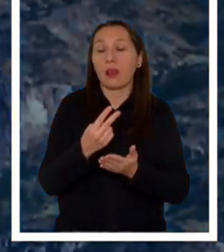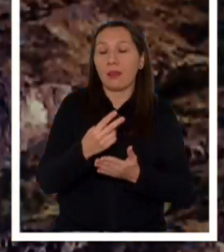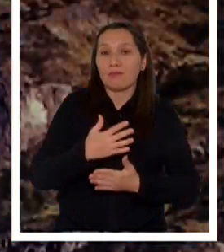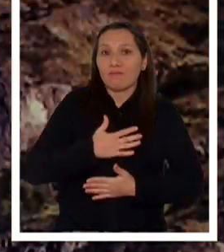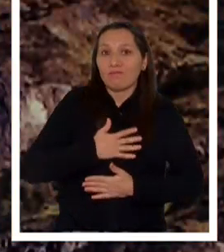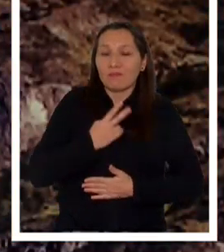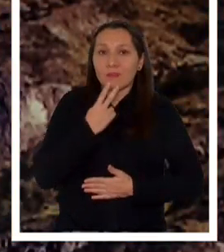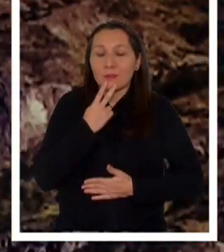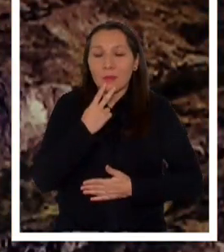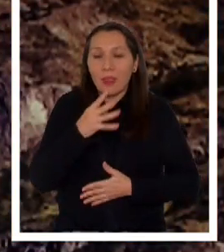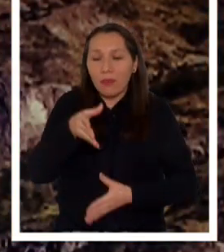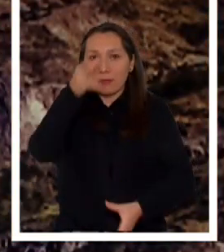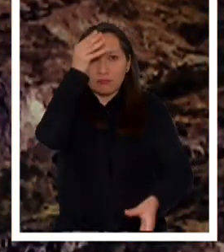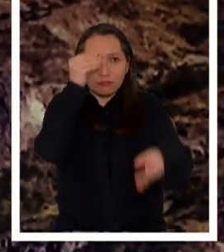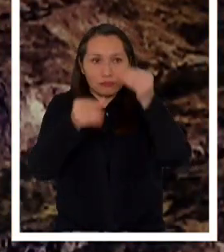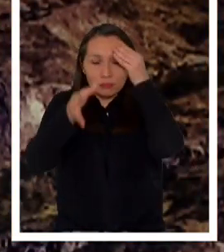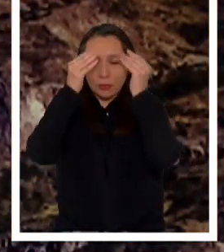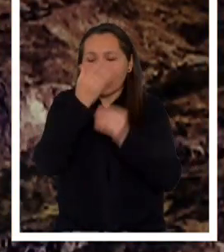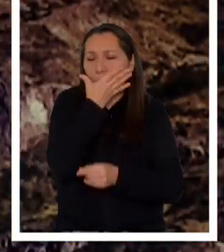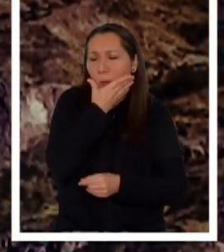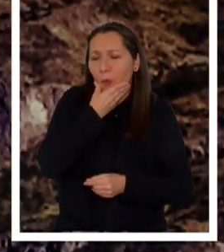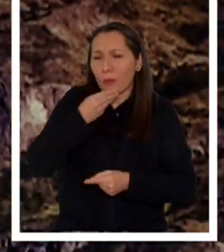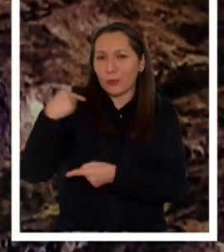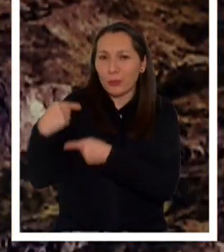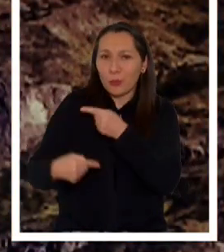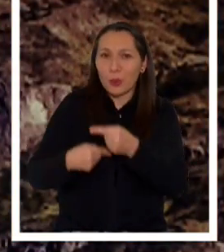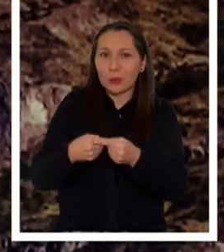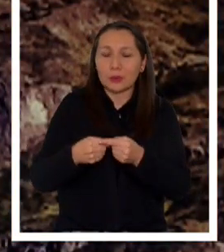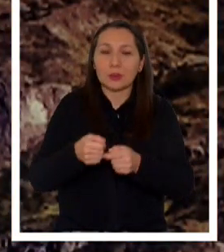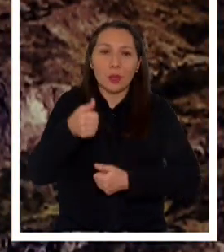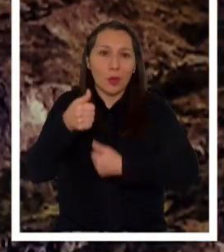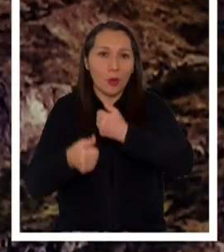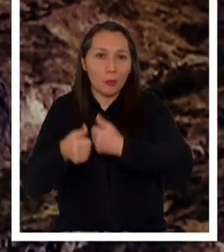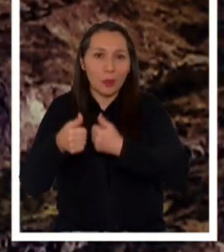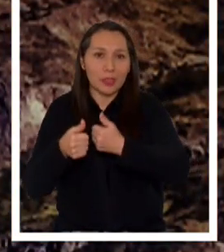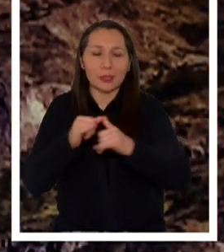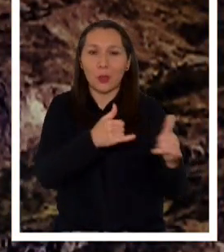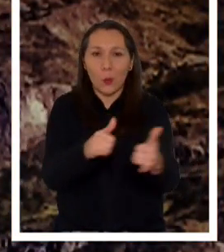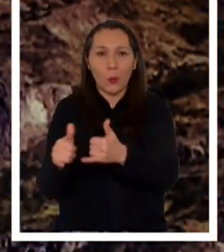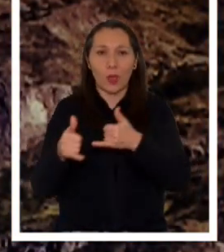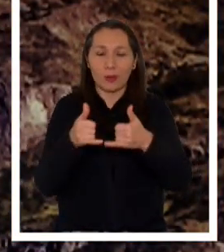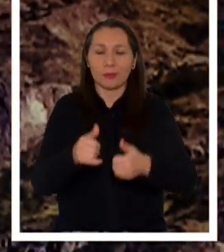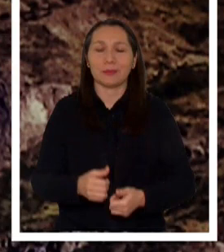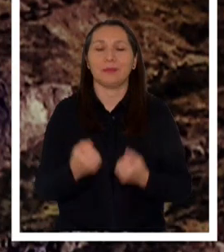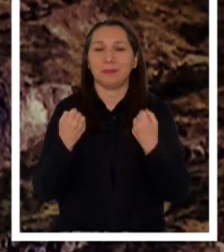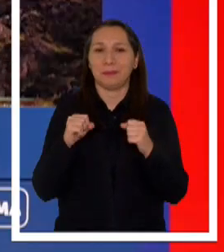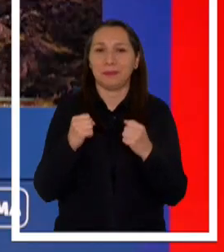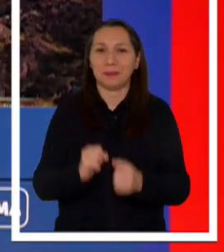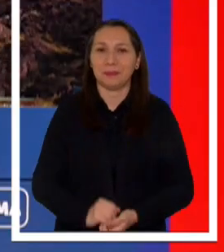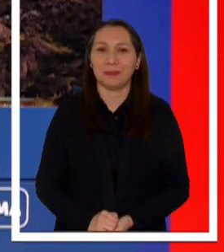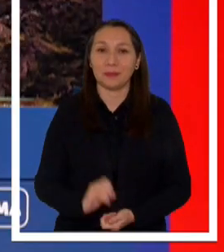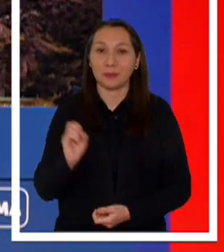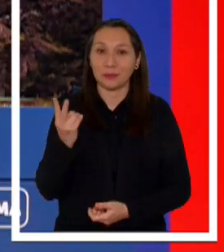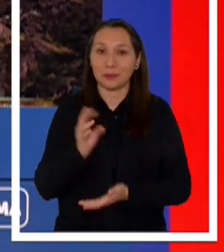y a exponer todo este lindo proceso de competencia de los juegos subsecretaria